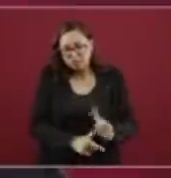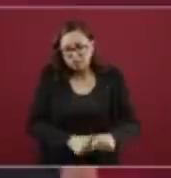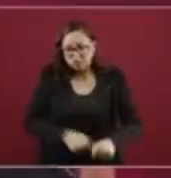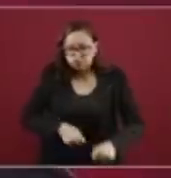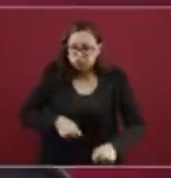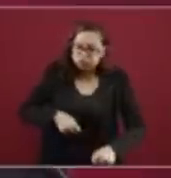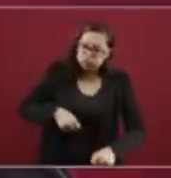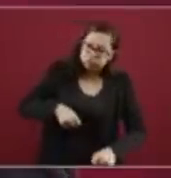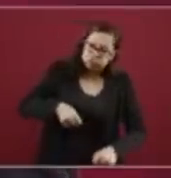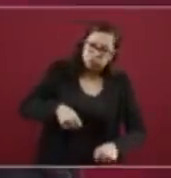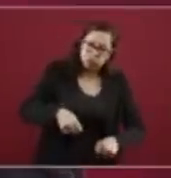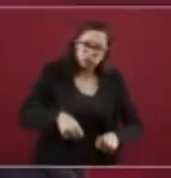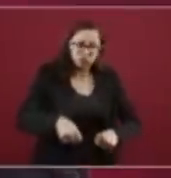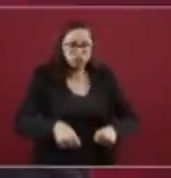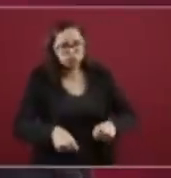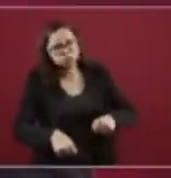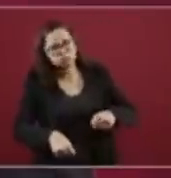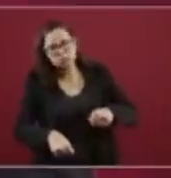camine,